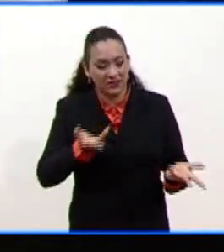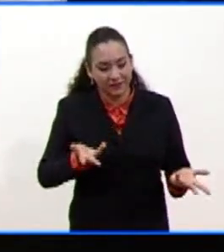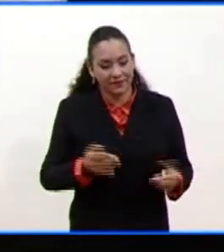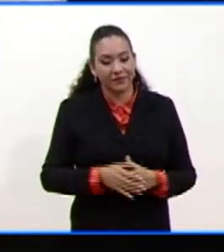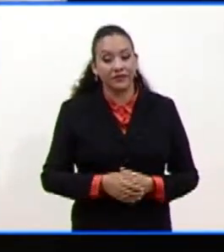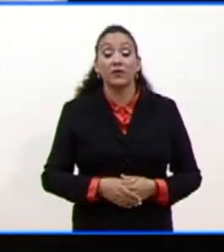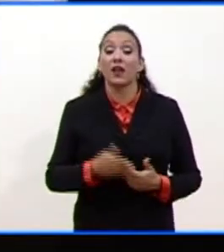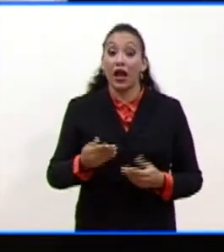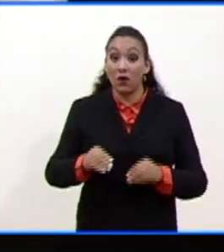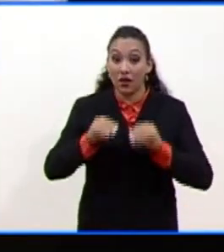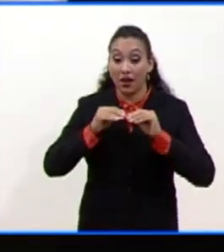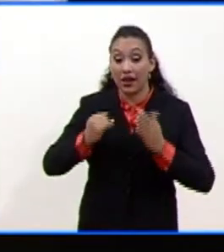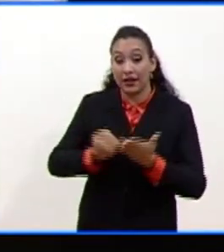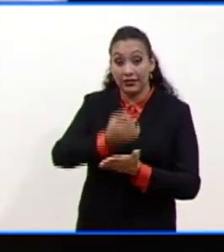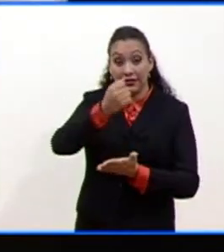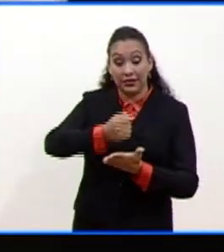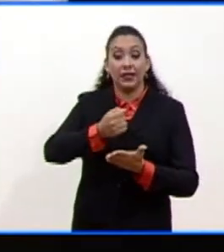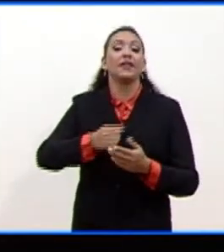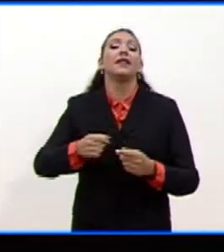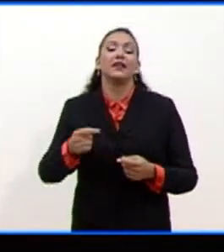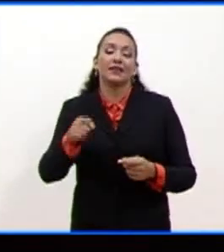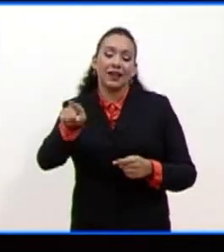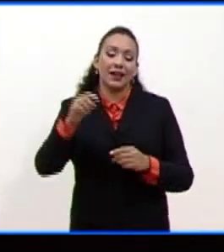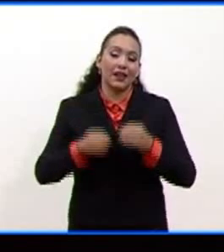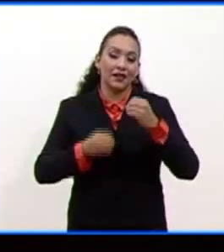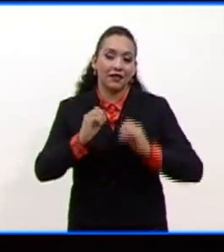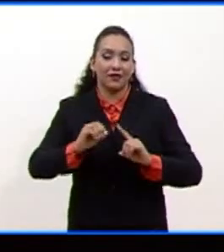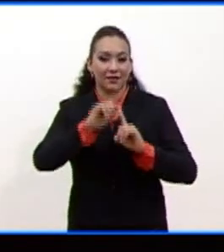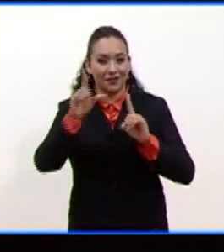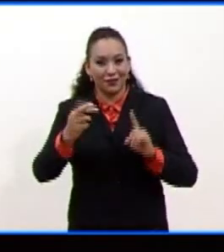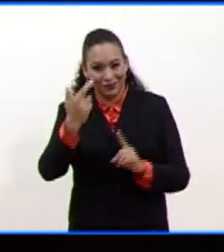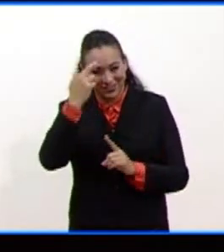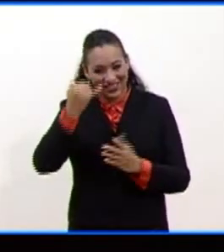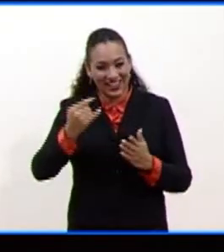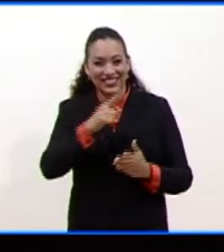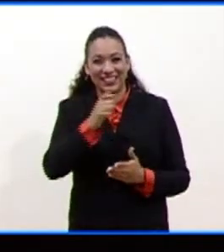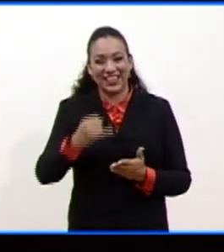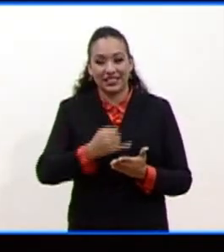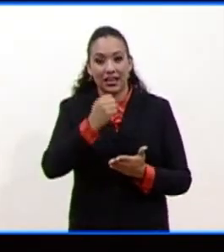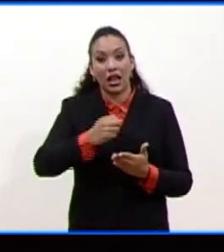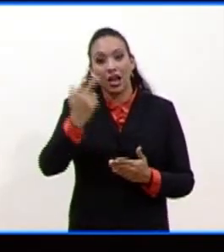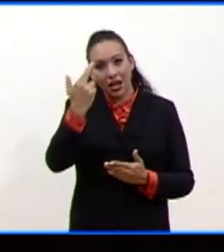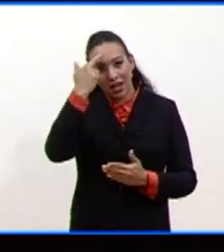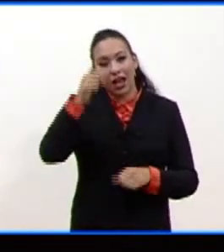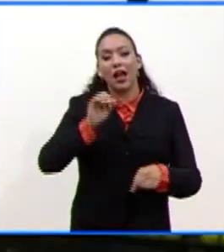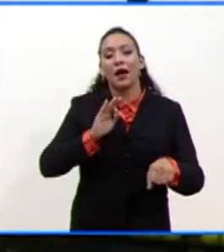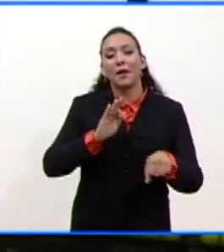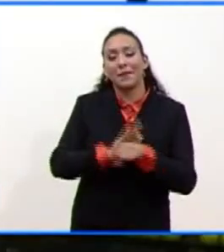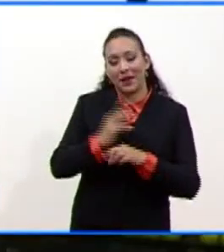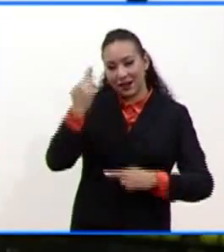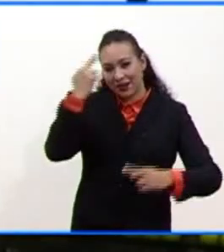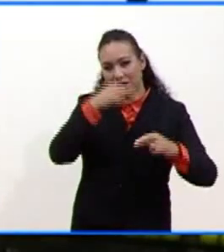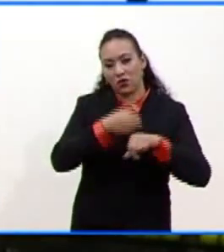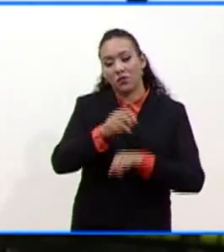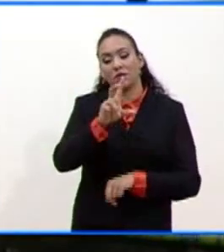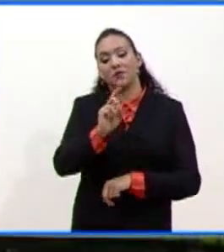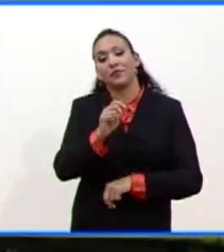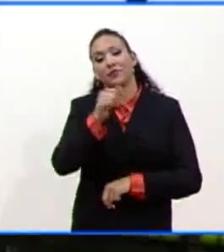de la campaña 100 sentencias de la Corte que hacen justicia, destacó la resolución del amparo directo en revisión